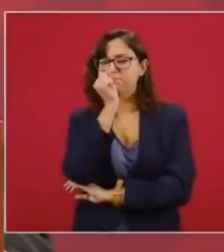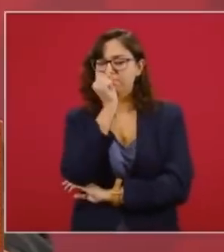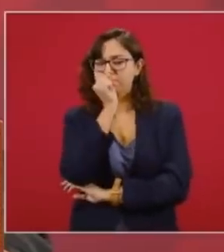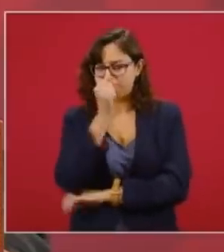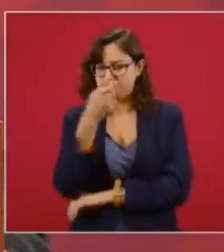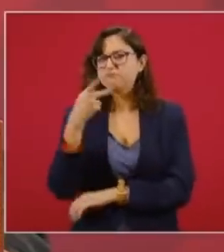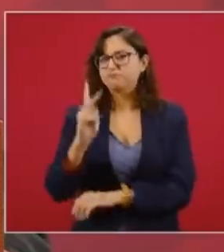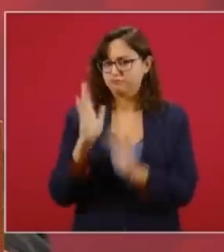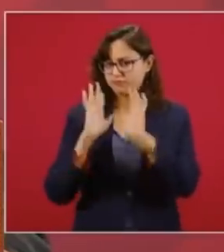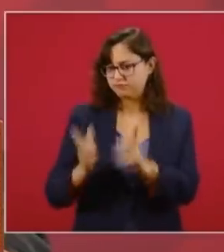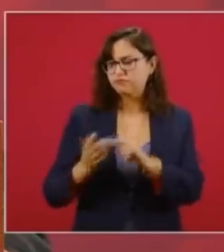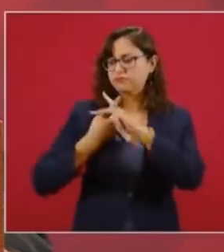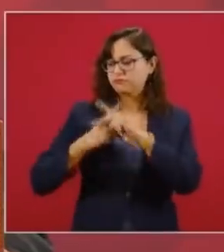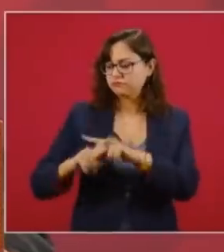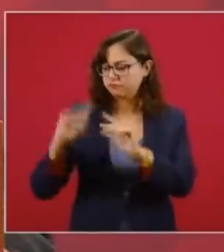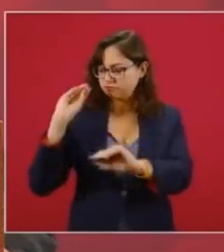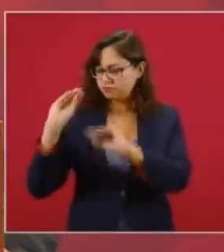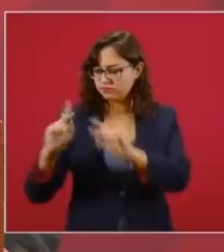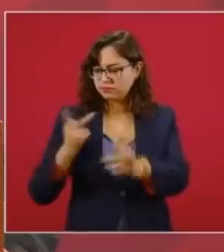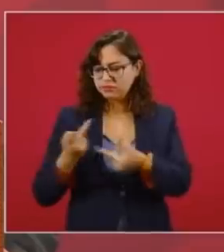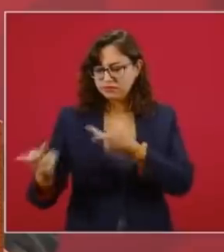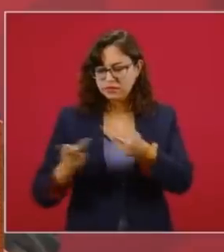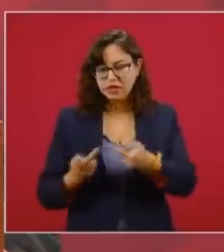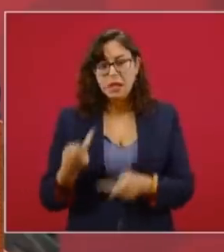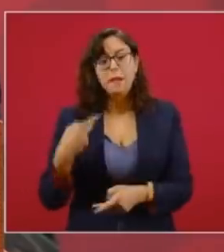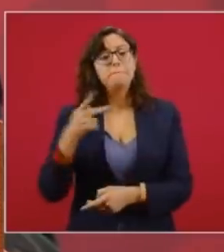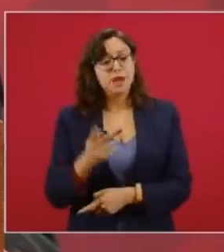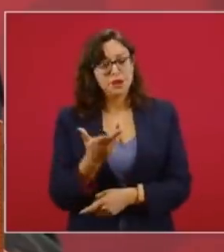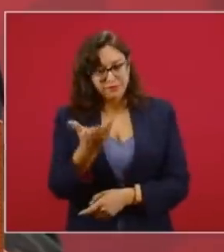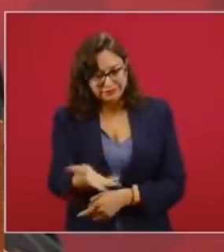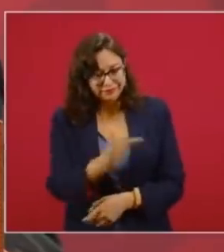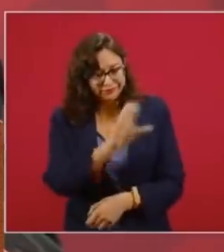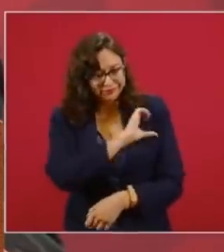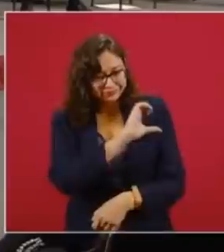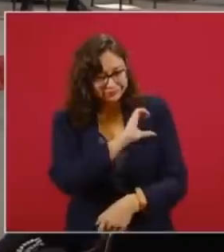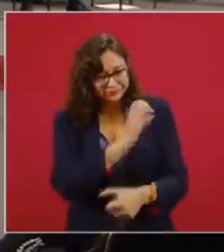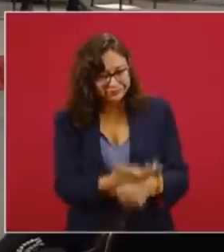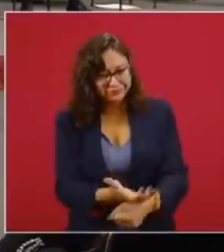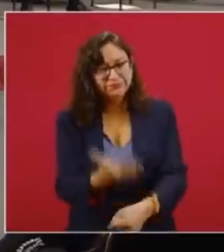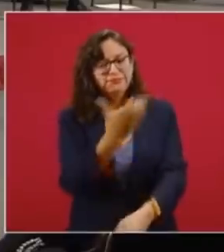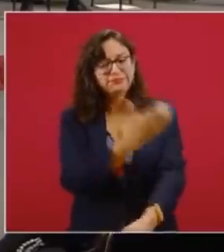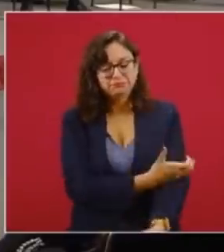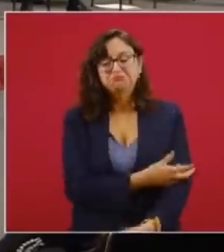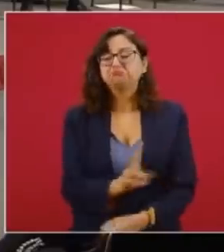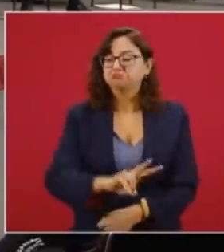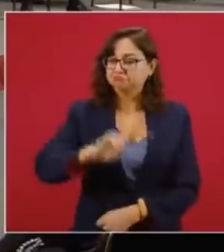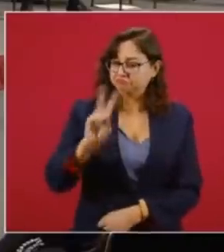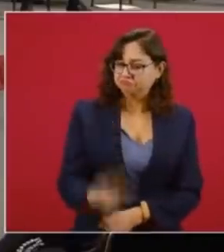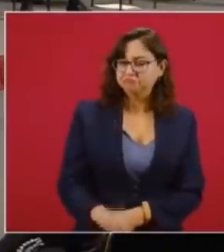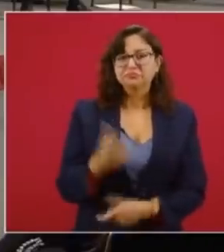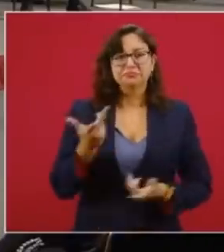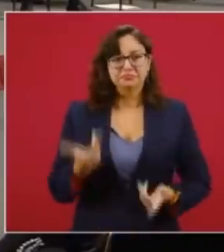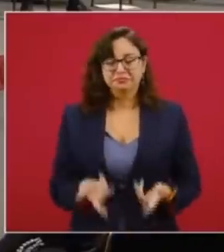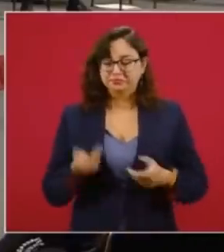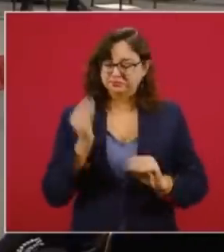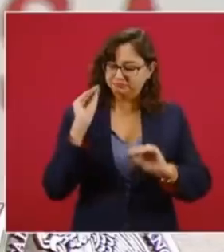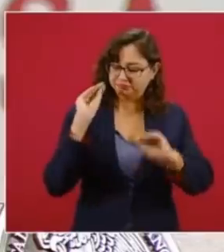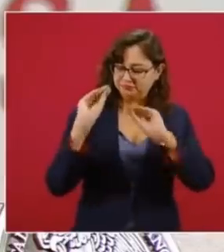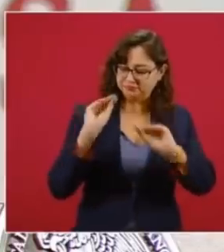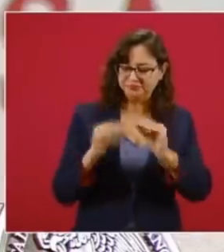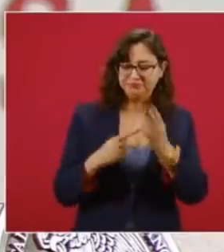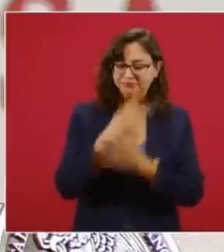pero lo que sí tenemos, mi querido compañero, un proceso donde van definiéndose